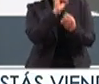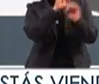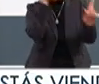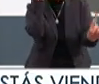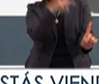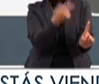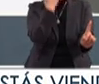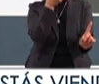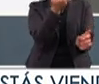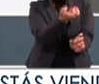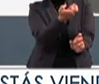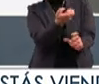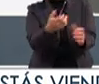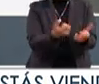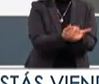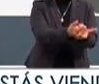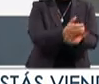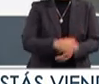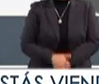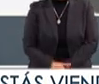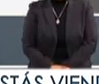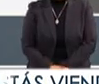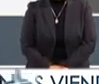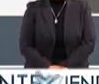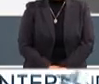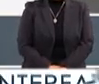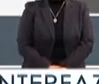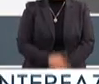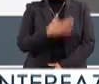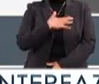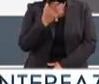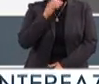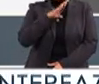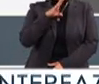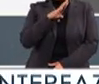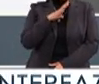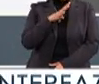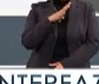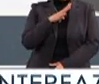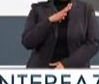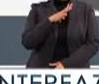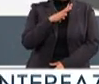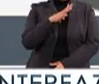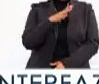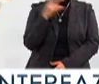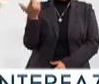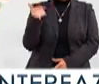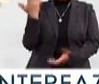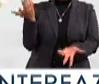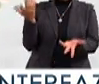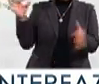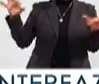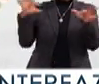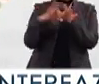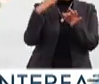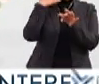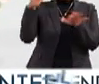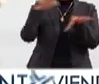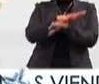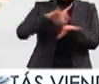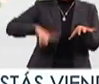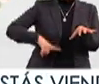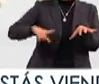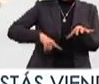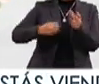claridad en cómo se van a hacer las cosas bueno y además existe una una compaginidad respecto al cambio de